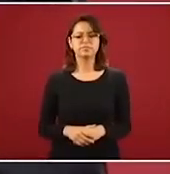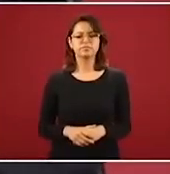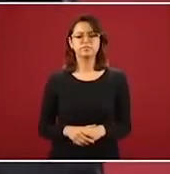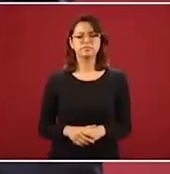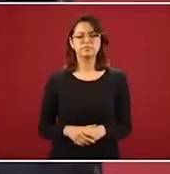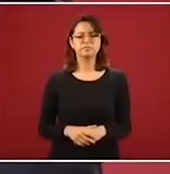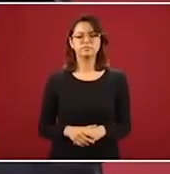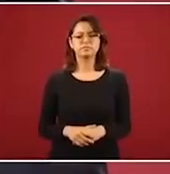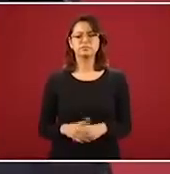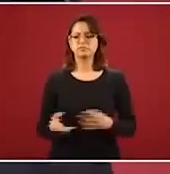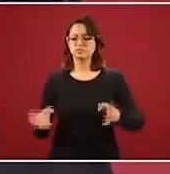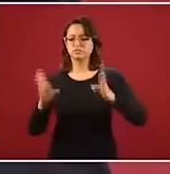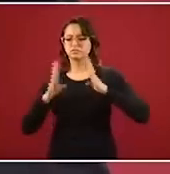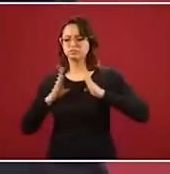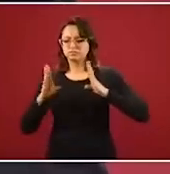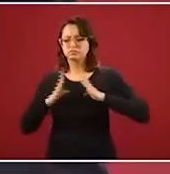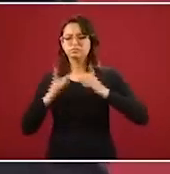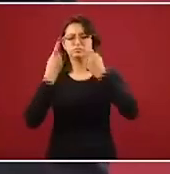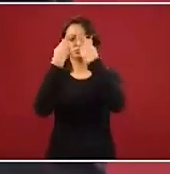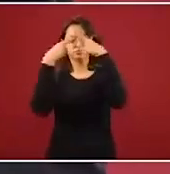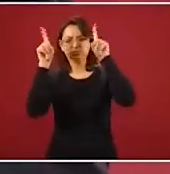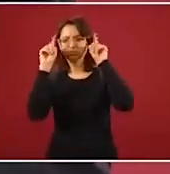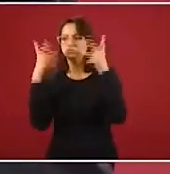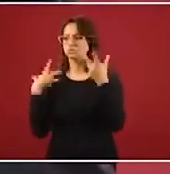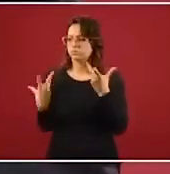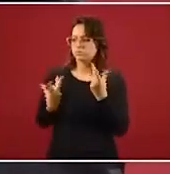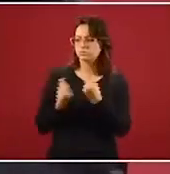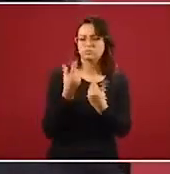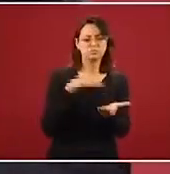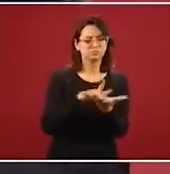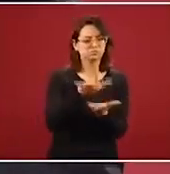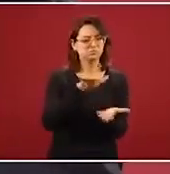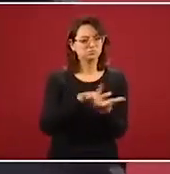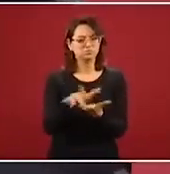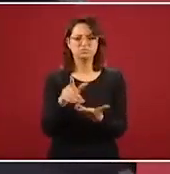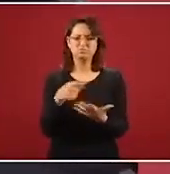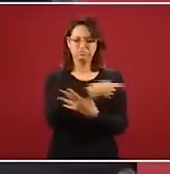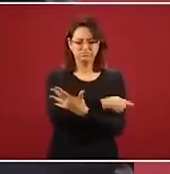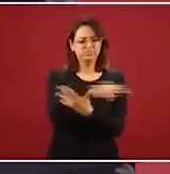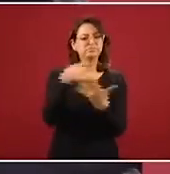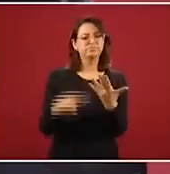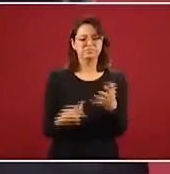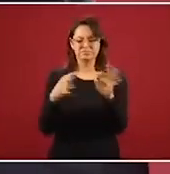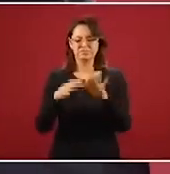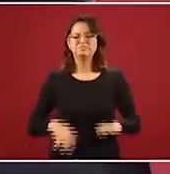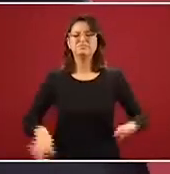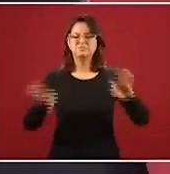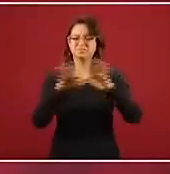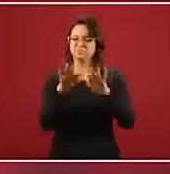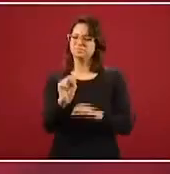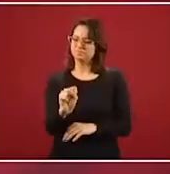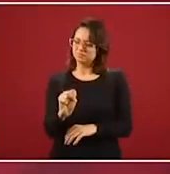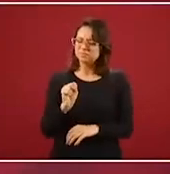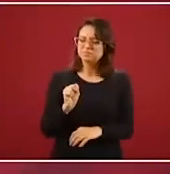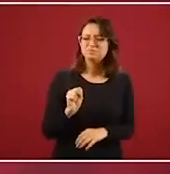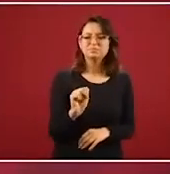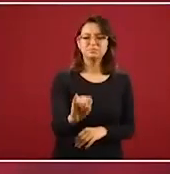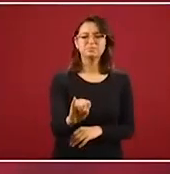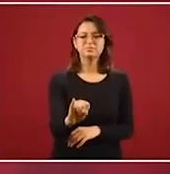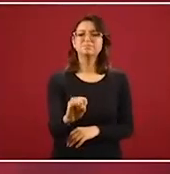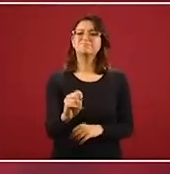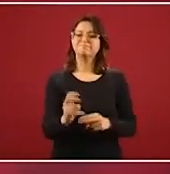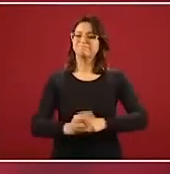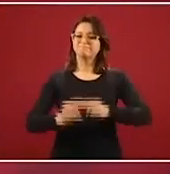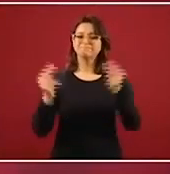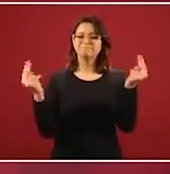como ahora, del ejército, de la marina. Todo eso es